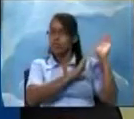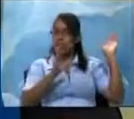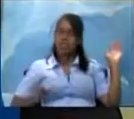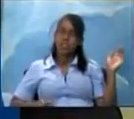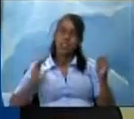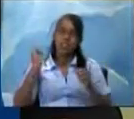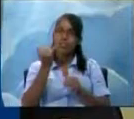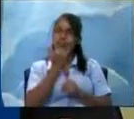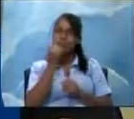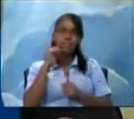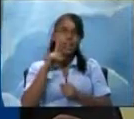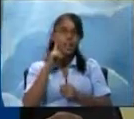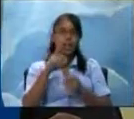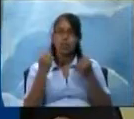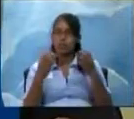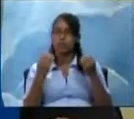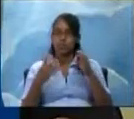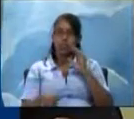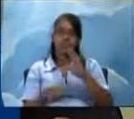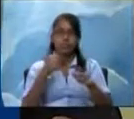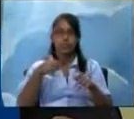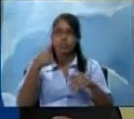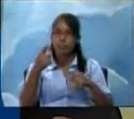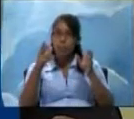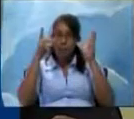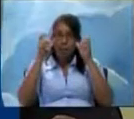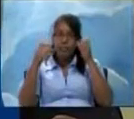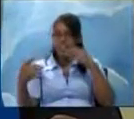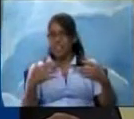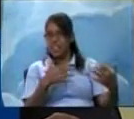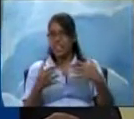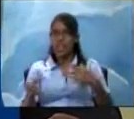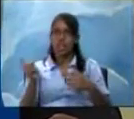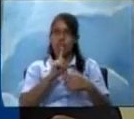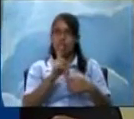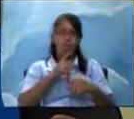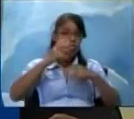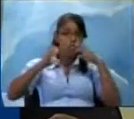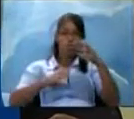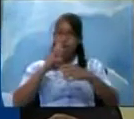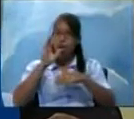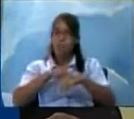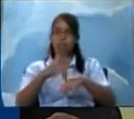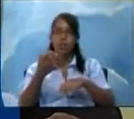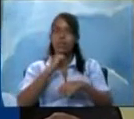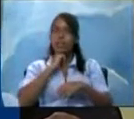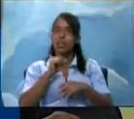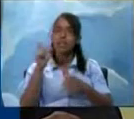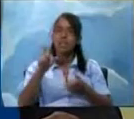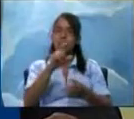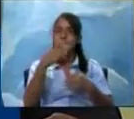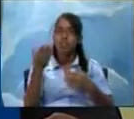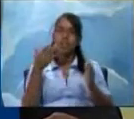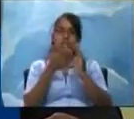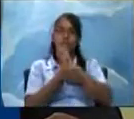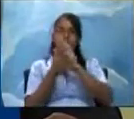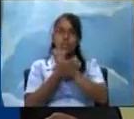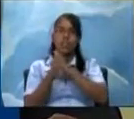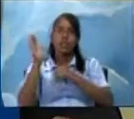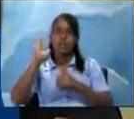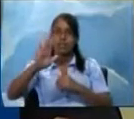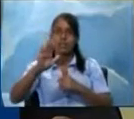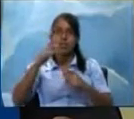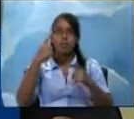muchos. Mas cuando oigáis de guerra y de rumores de guerra, no os turbéis, porque es necesario que suceda